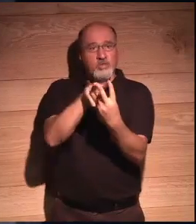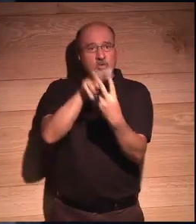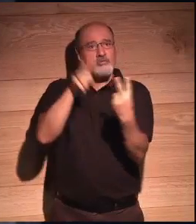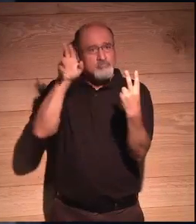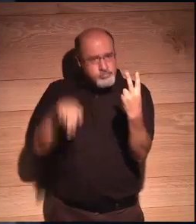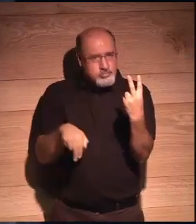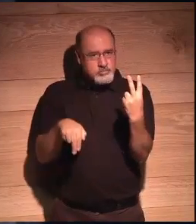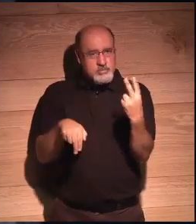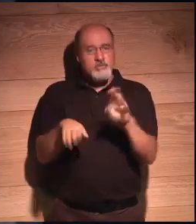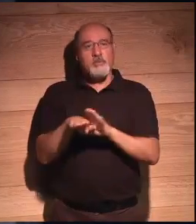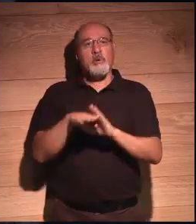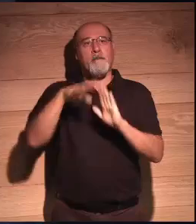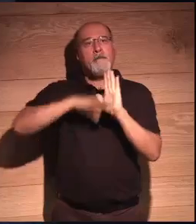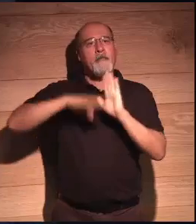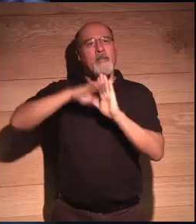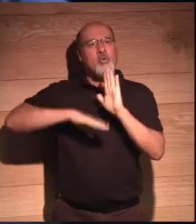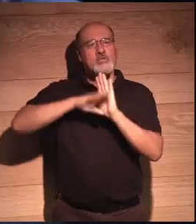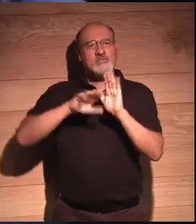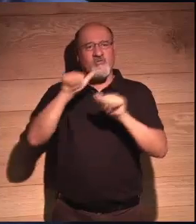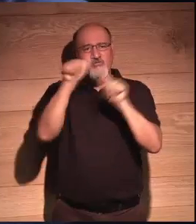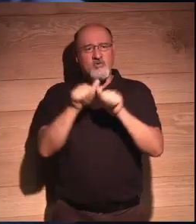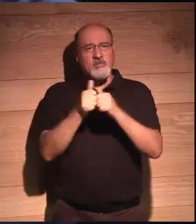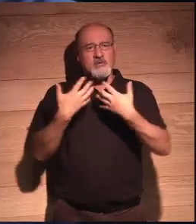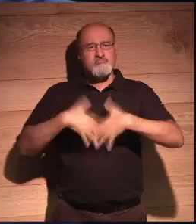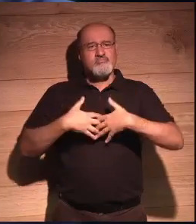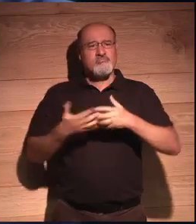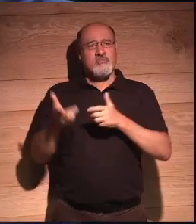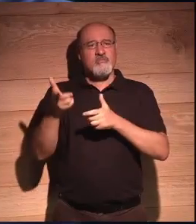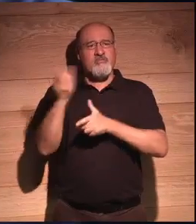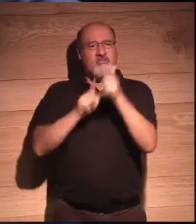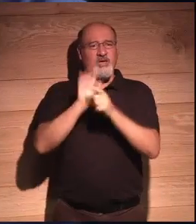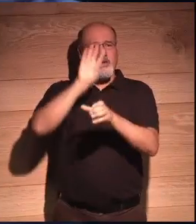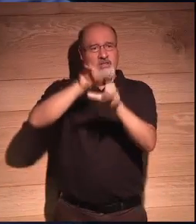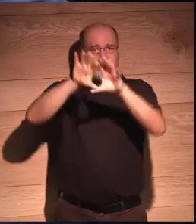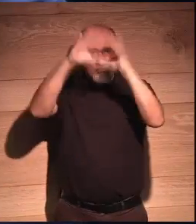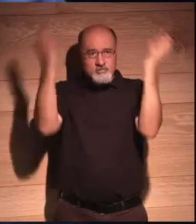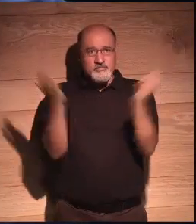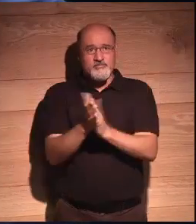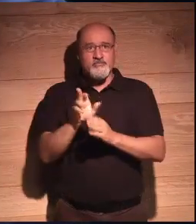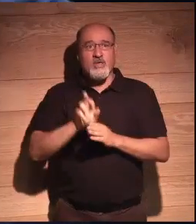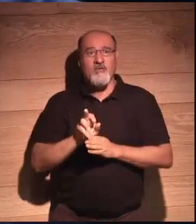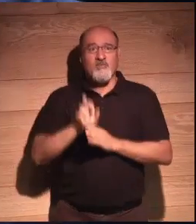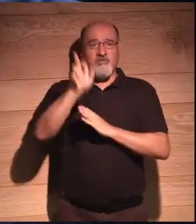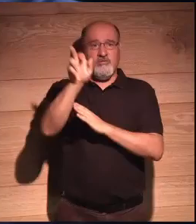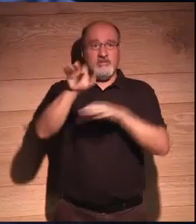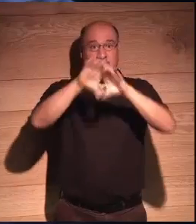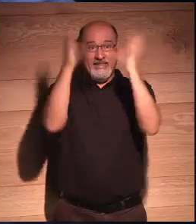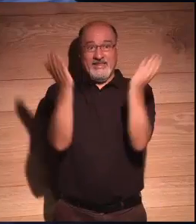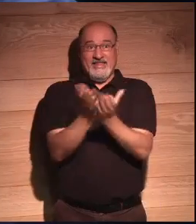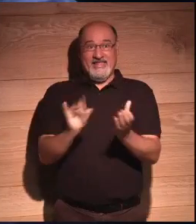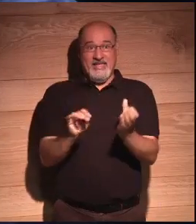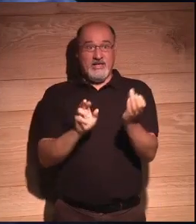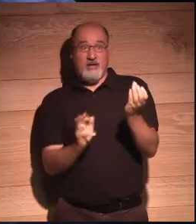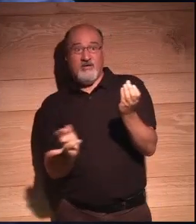las pautas de cómo es navegar en un espacio tridimensional. La otra es que cuando tú te pones en órbita alrededor de la Tierra, en cierto modo lo que haces